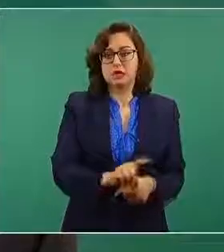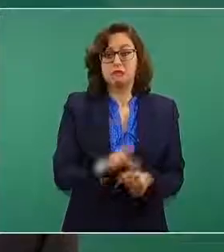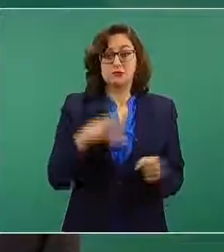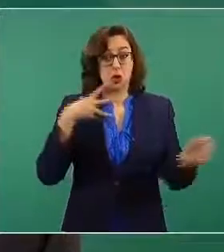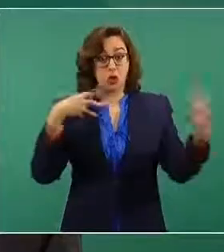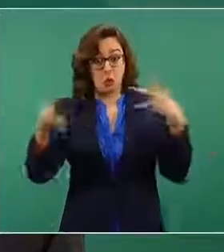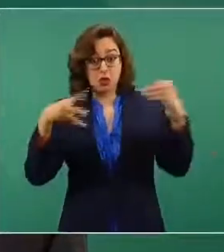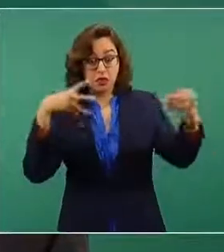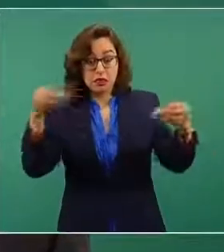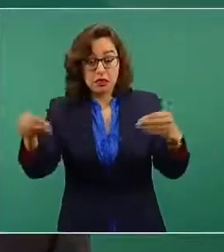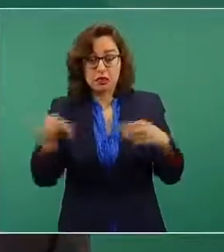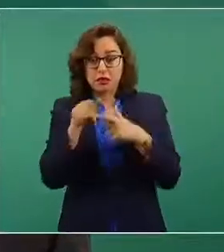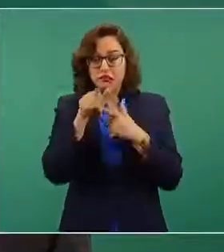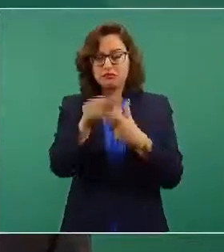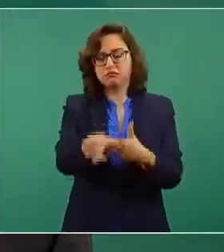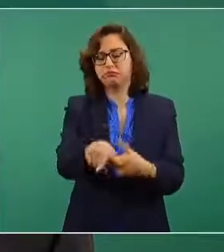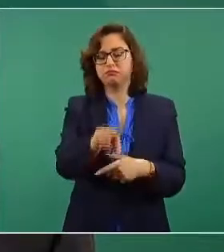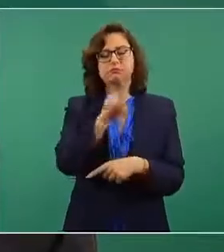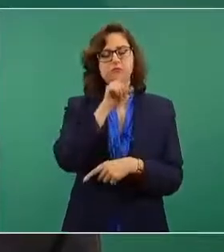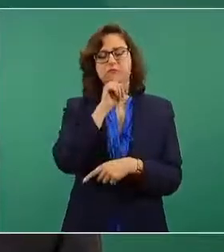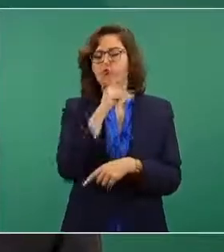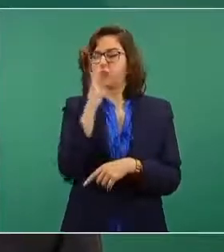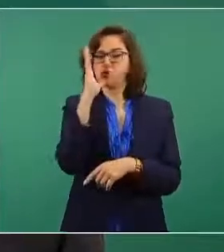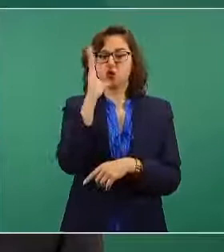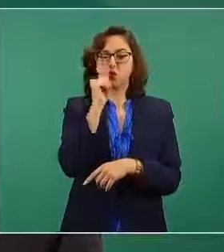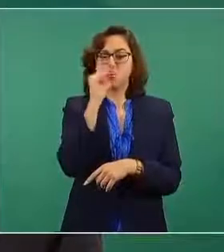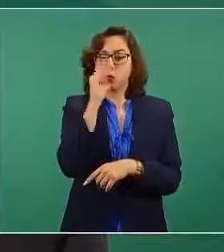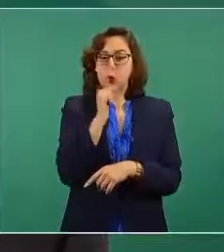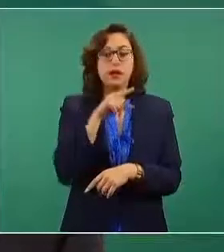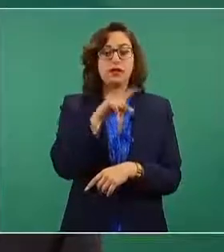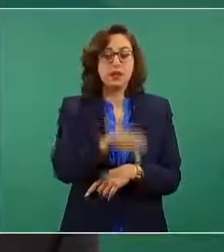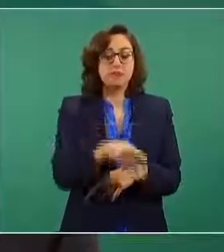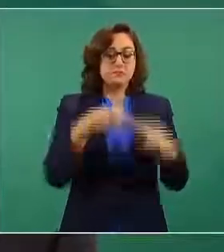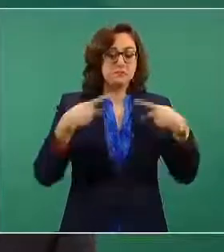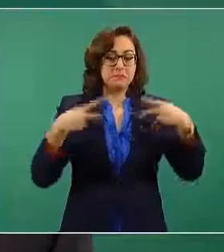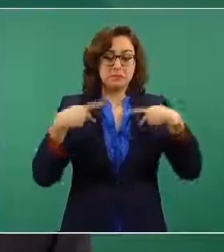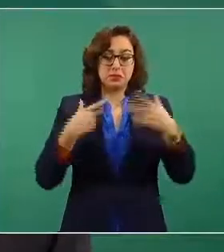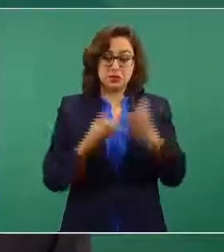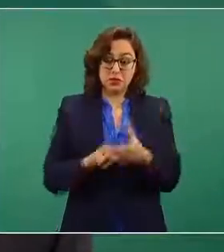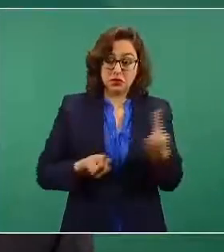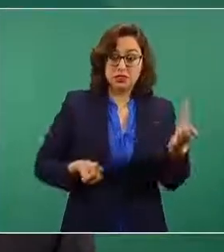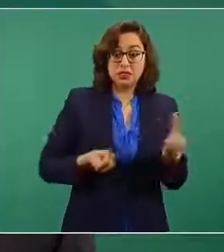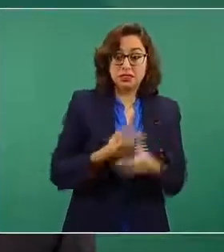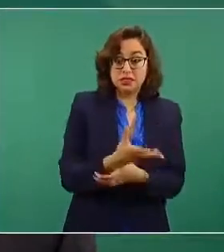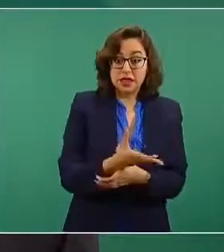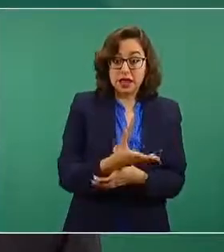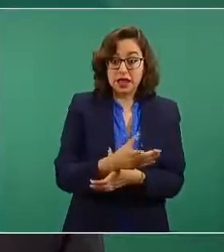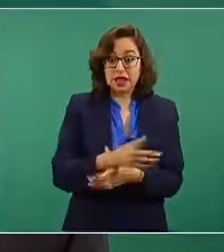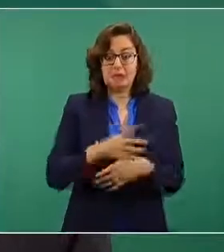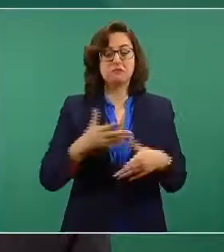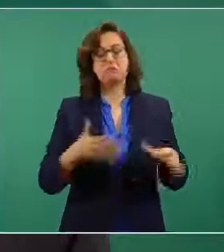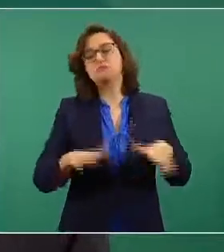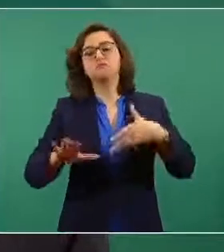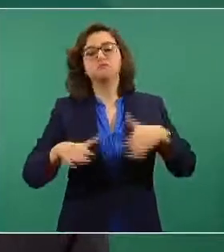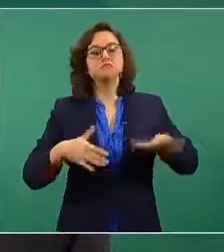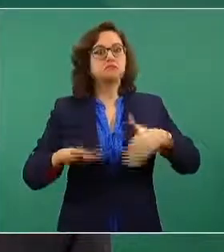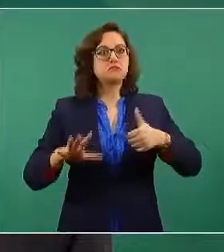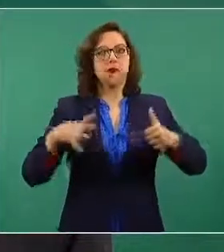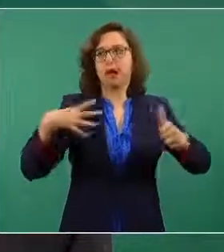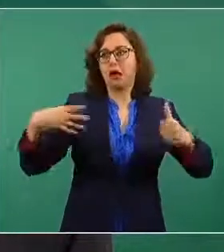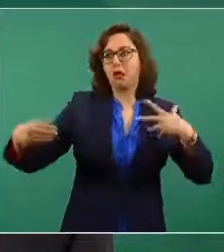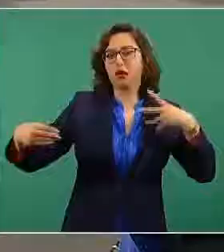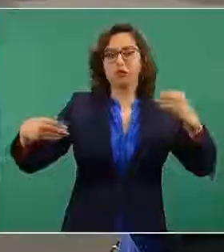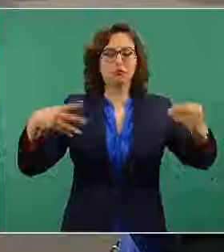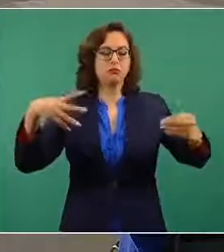extraordinariamente improbable que las personas, cuando salen, cuando caminan, pudieran estar en capacidad de contagiar a